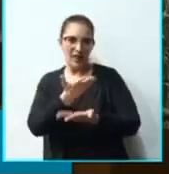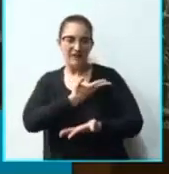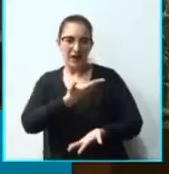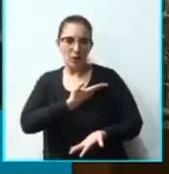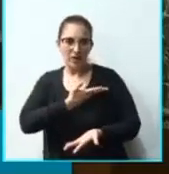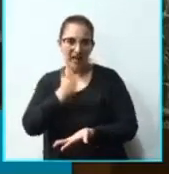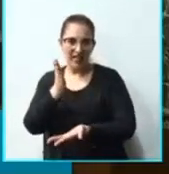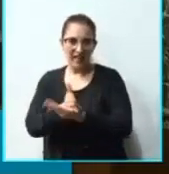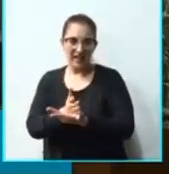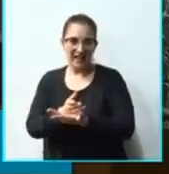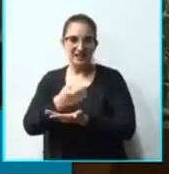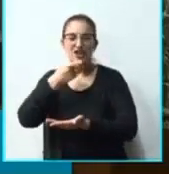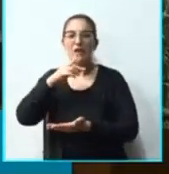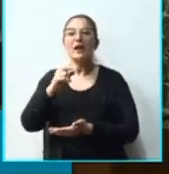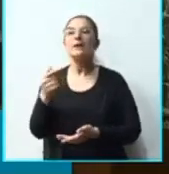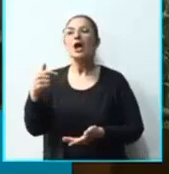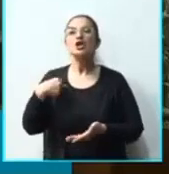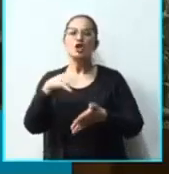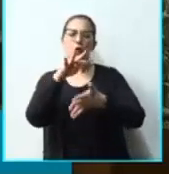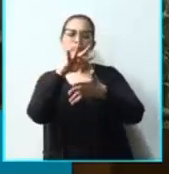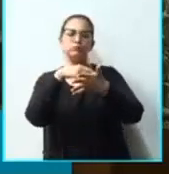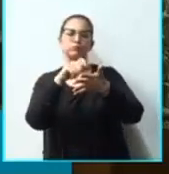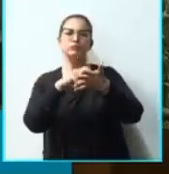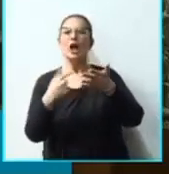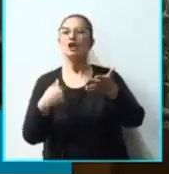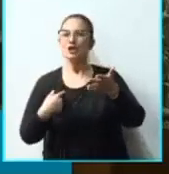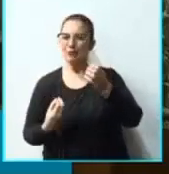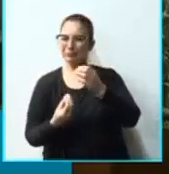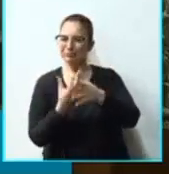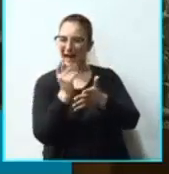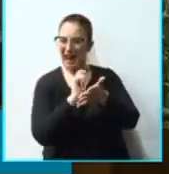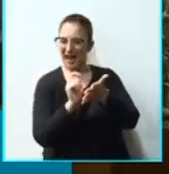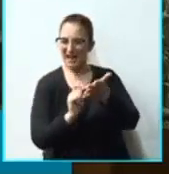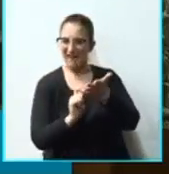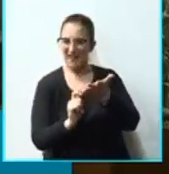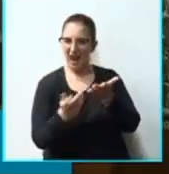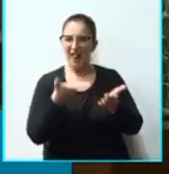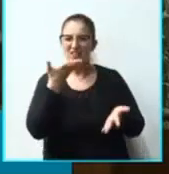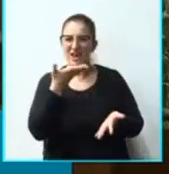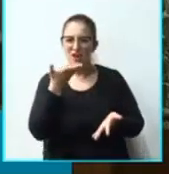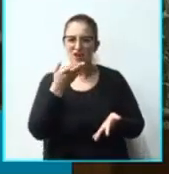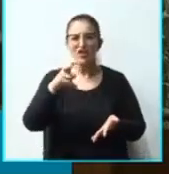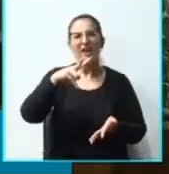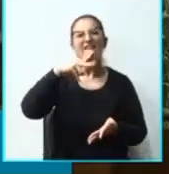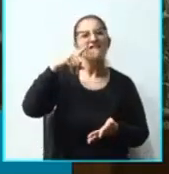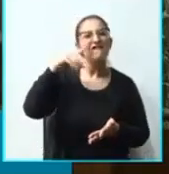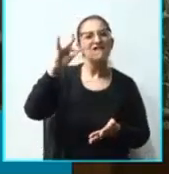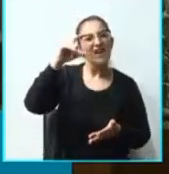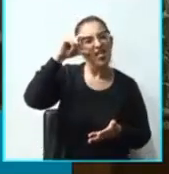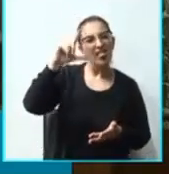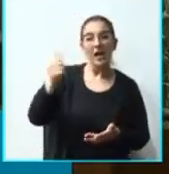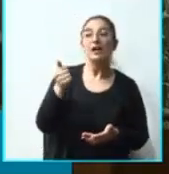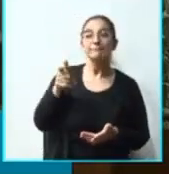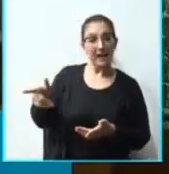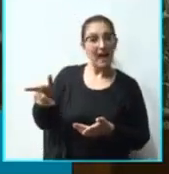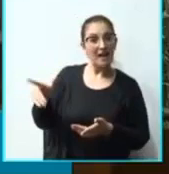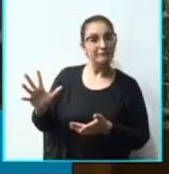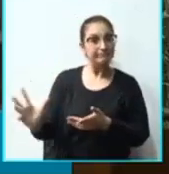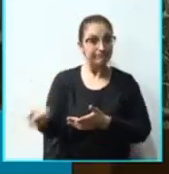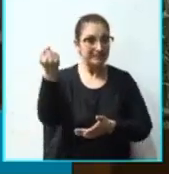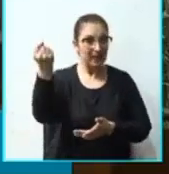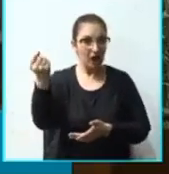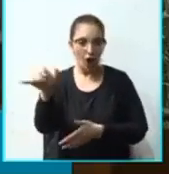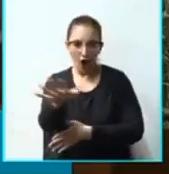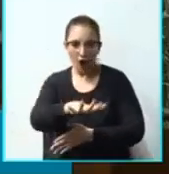como currículum haberle hecho los discursos a Videla. Así se quedó con esas tierras en